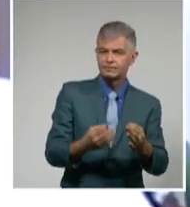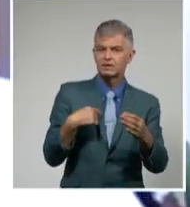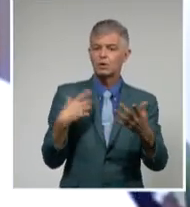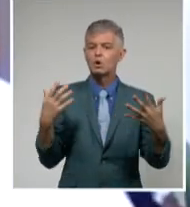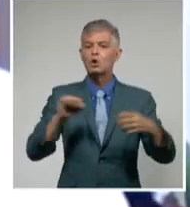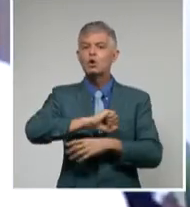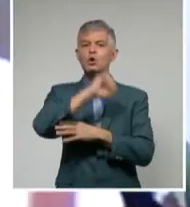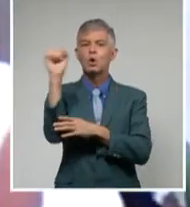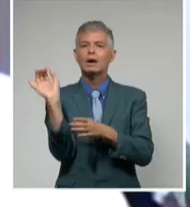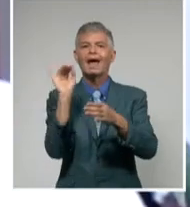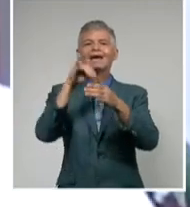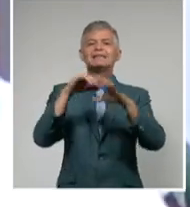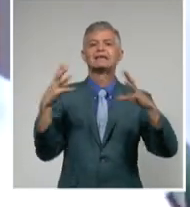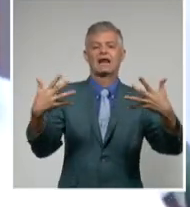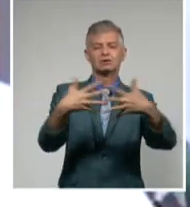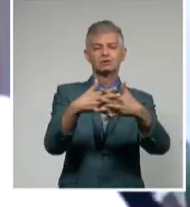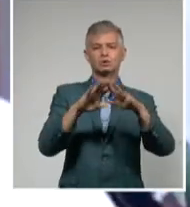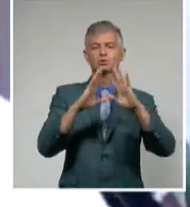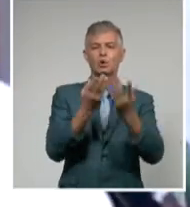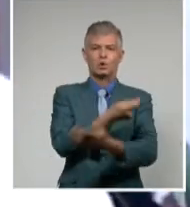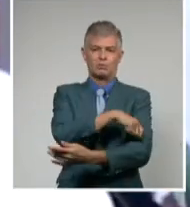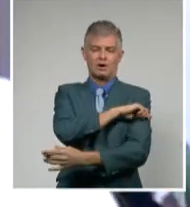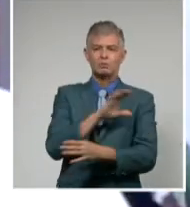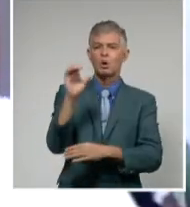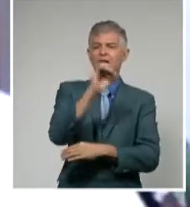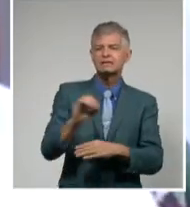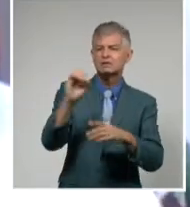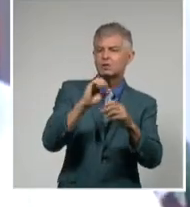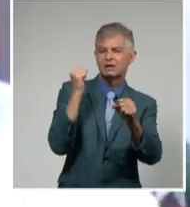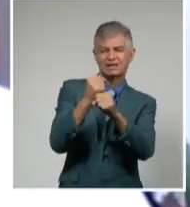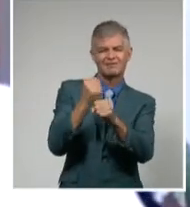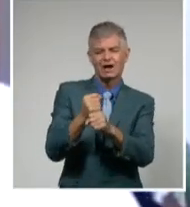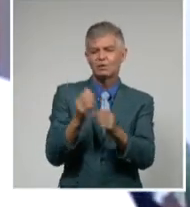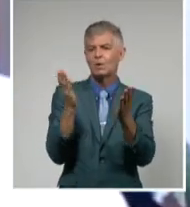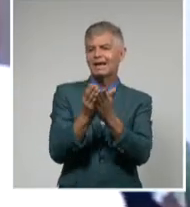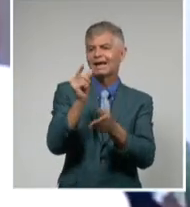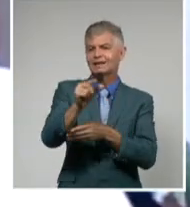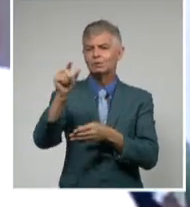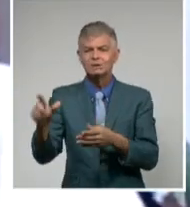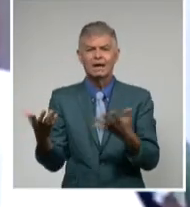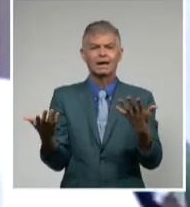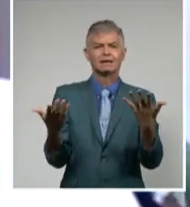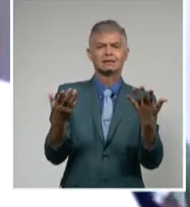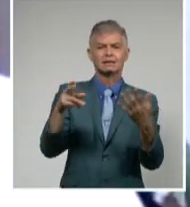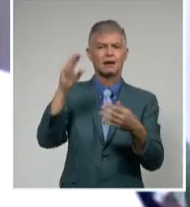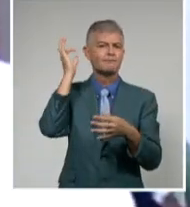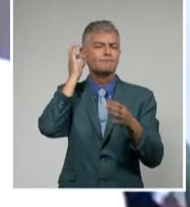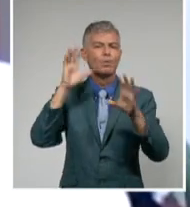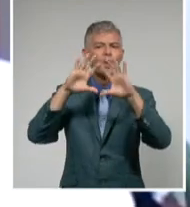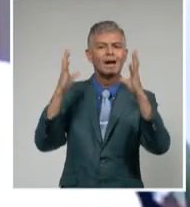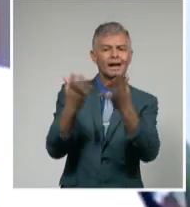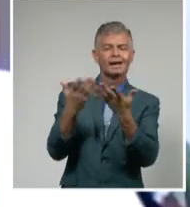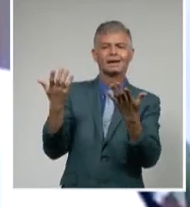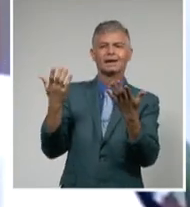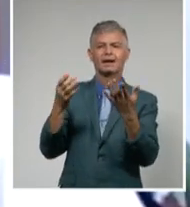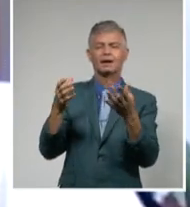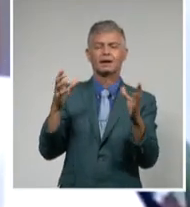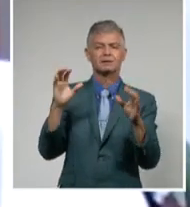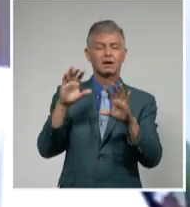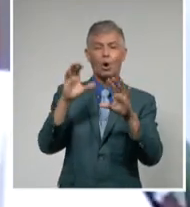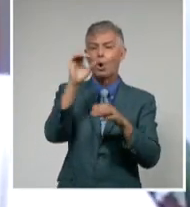los pueblos, entre las organizaciones de trabajadores, entre los estudiantes, entre las mujeres, entre las